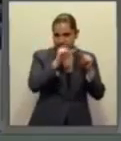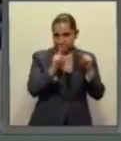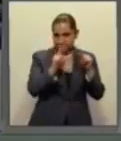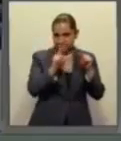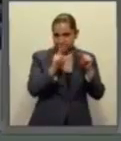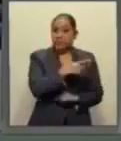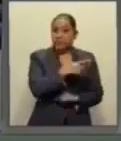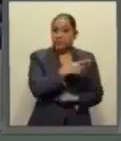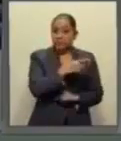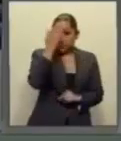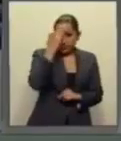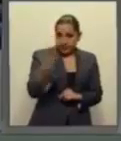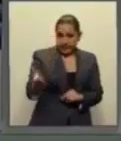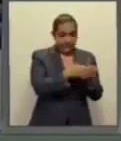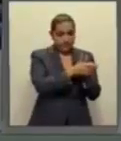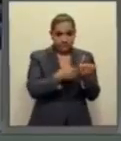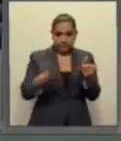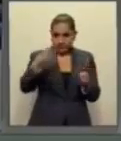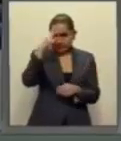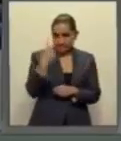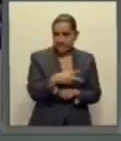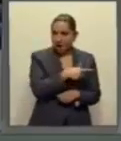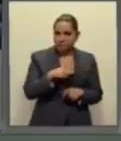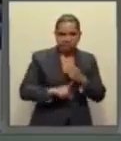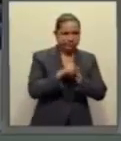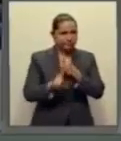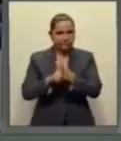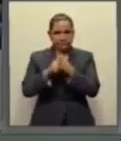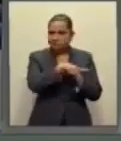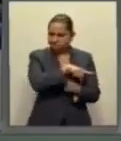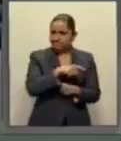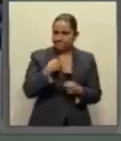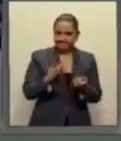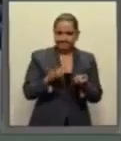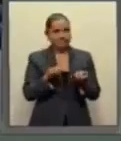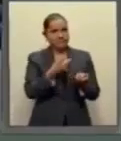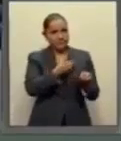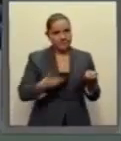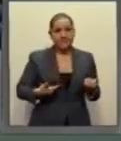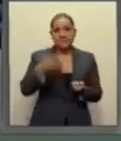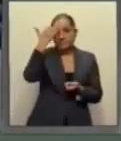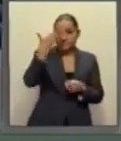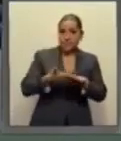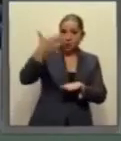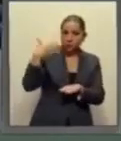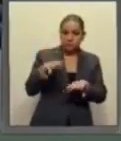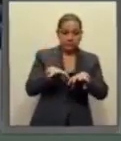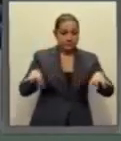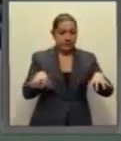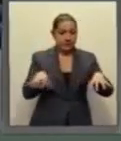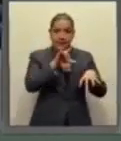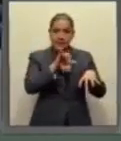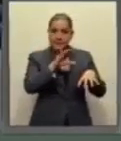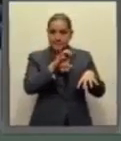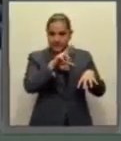de las etapas más turbulentas de la historia: la lucha entre liberales y conservadores, la invasión de